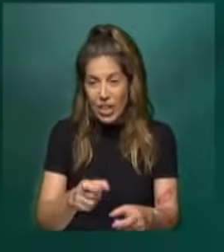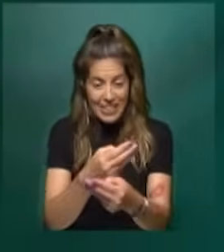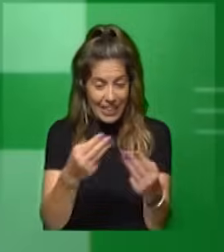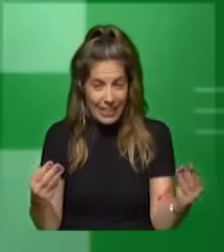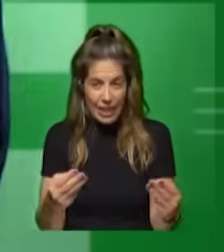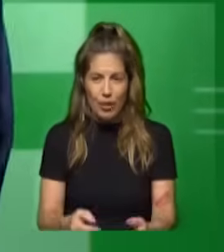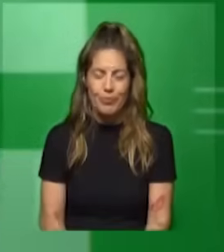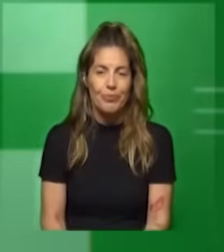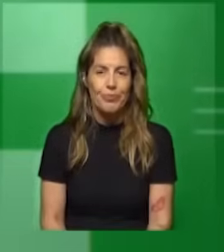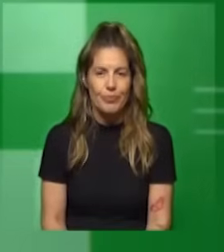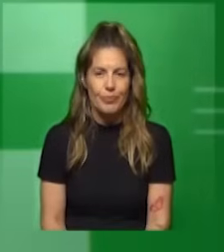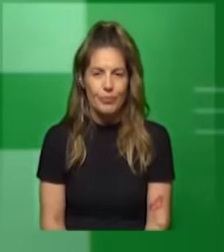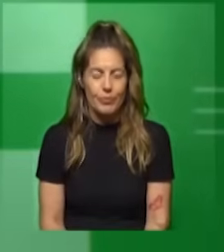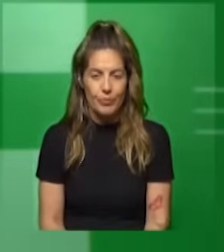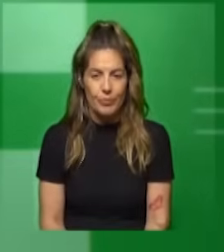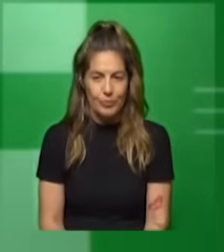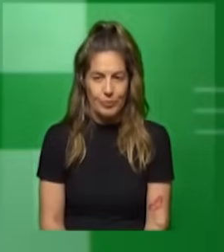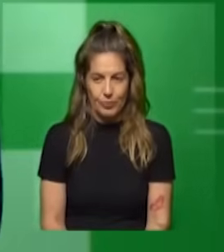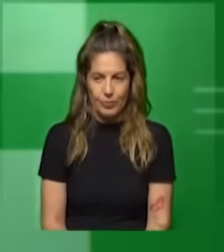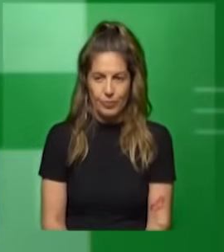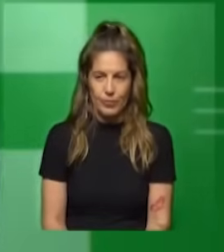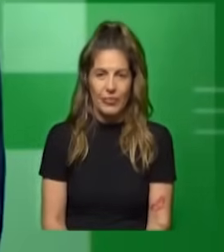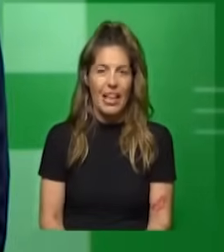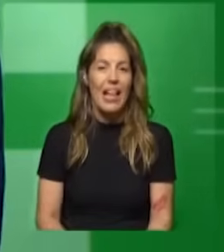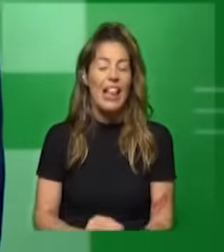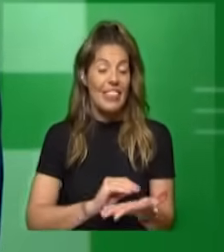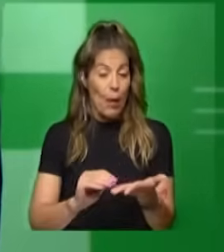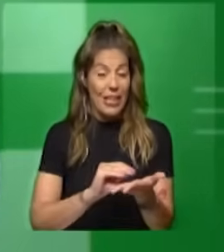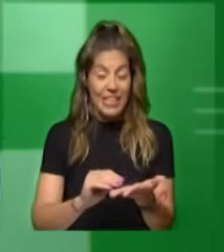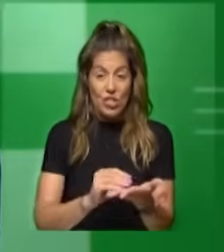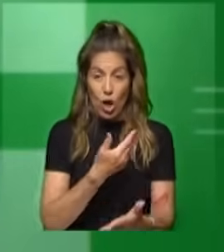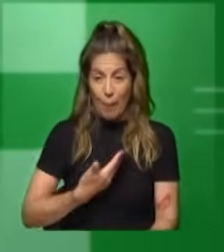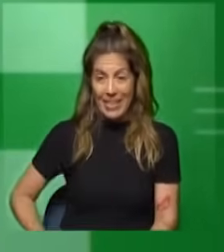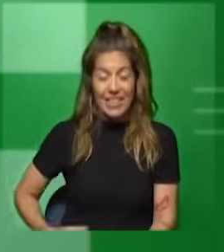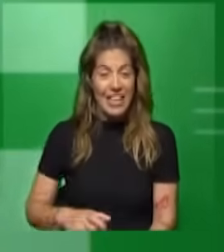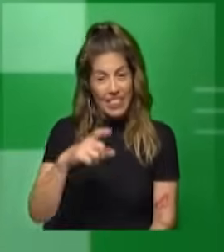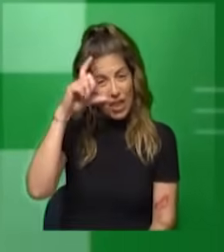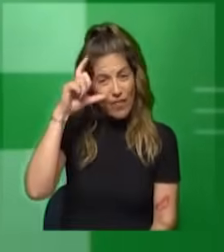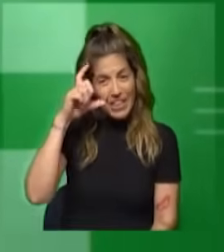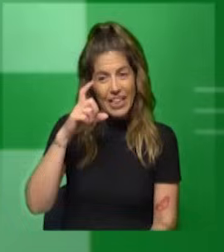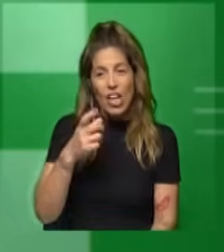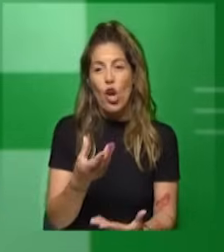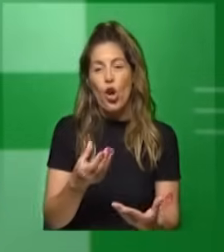Claro. Honestamente, la administración de Biden, capaz que como síntoma